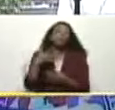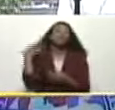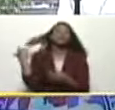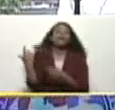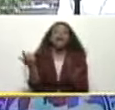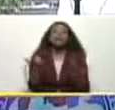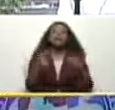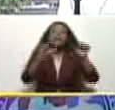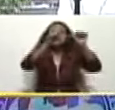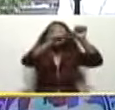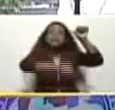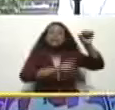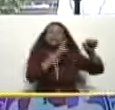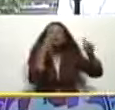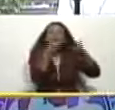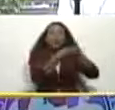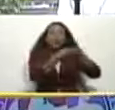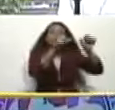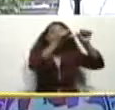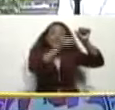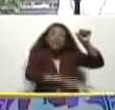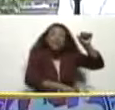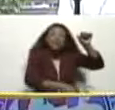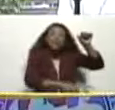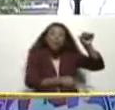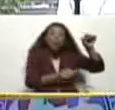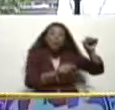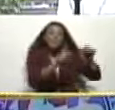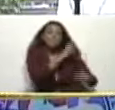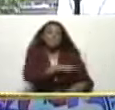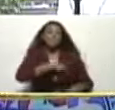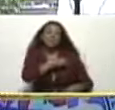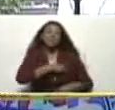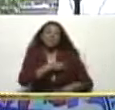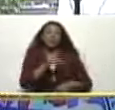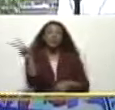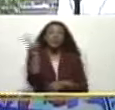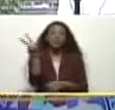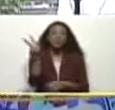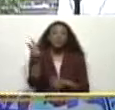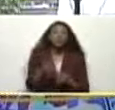tenemos en el Registro Nacional de Investigadores e Investigadoras de la Gran Misión,